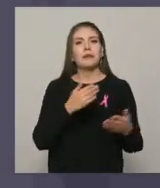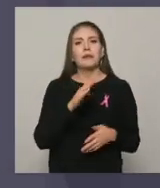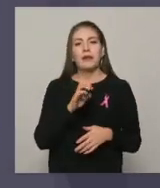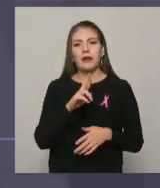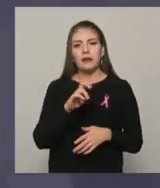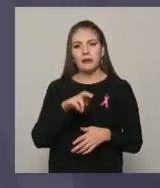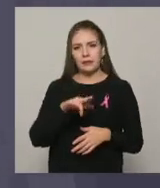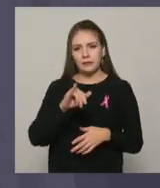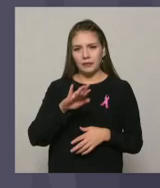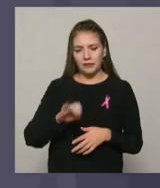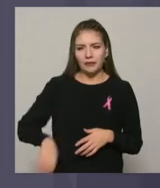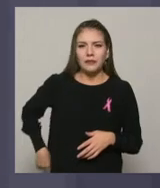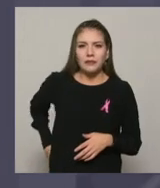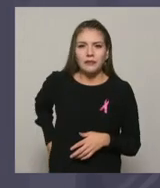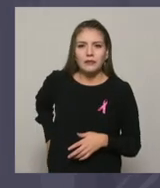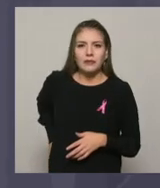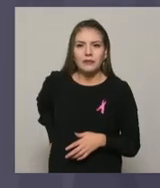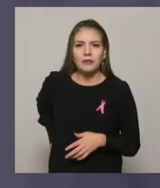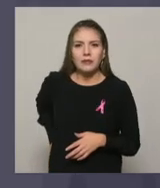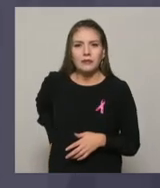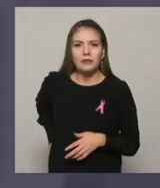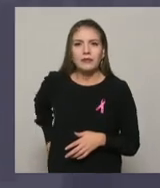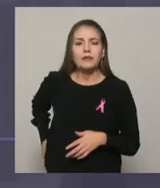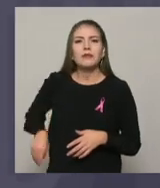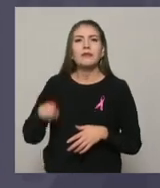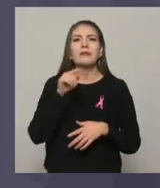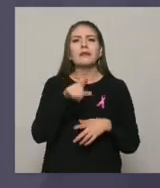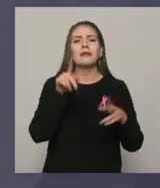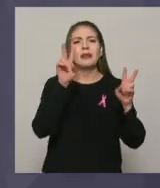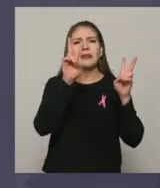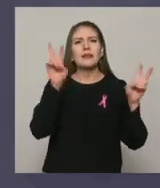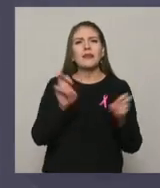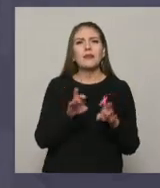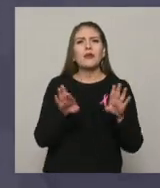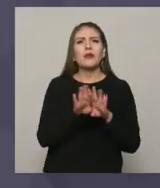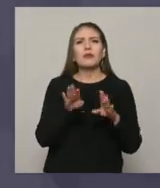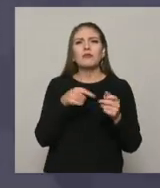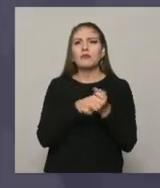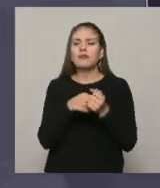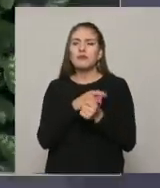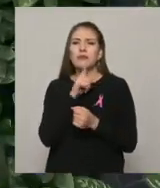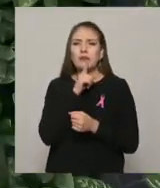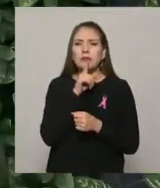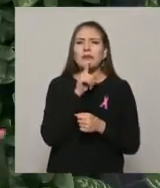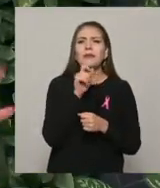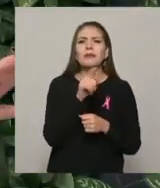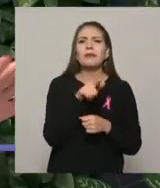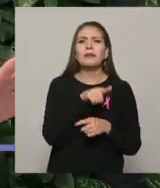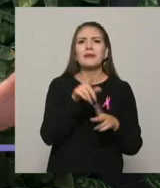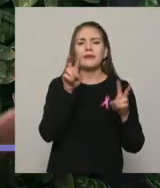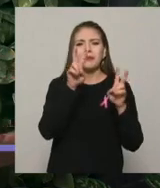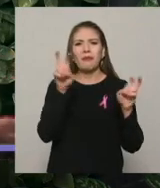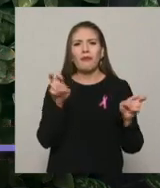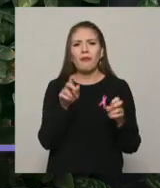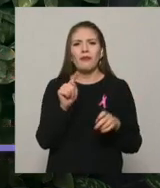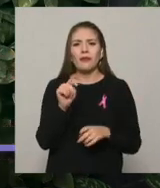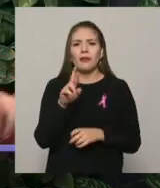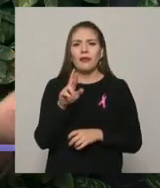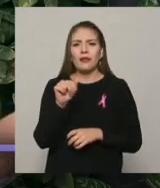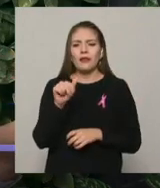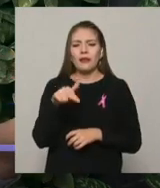los temas tabú, por lo menos de esta administración, son los transgénicos. Se le tiene mucho miedo y yo creo que en ese temor se